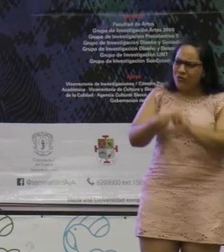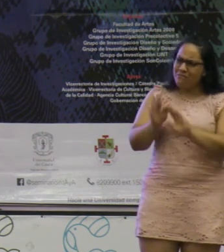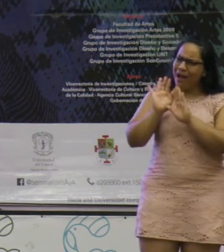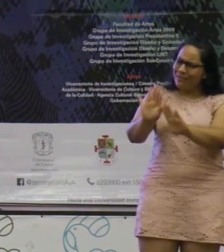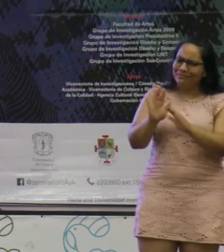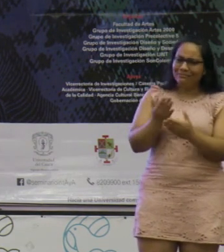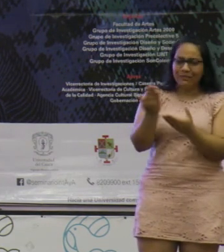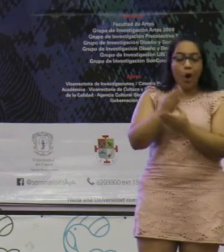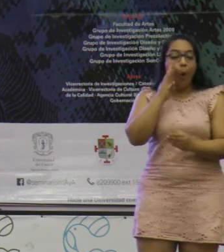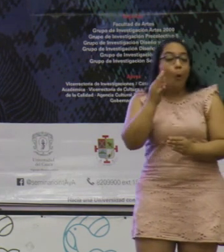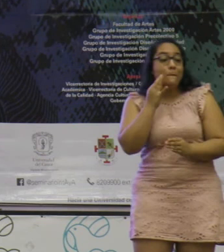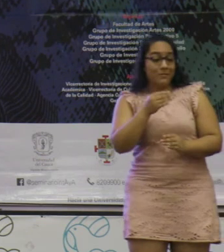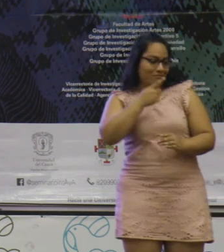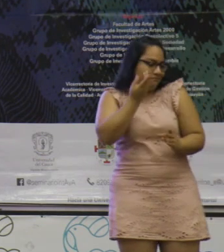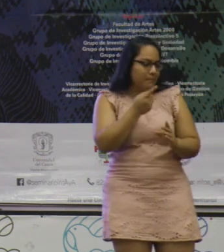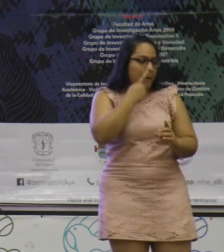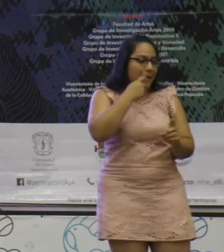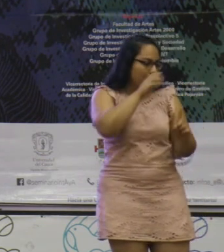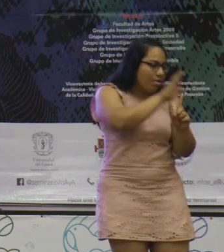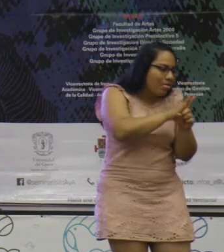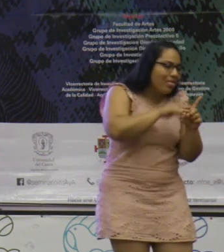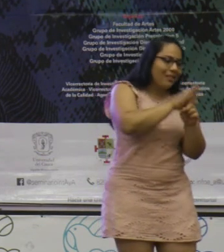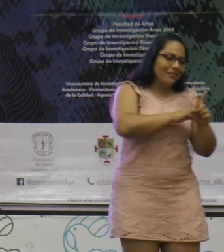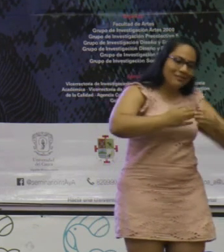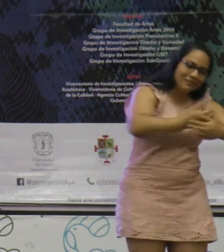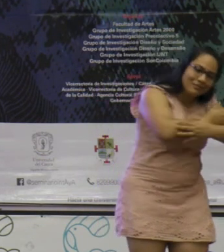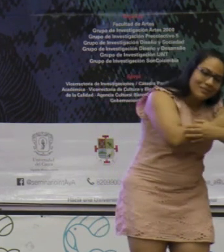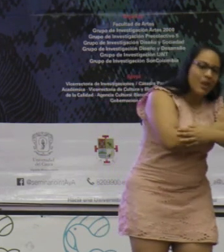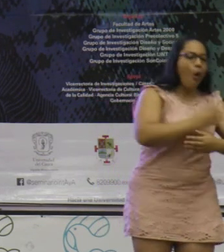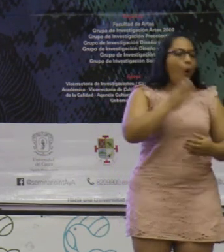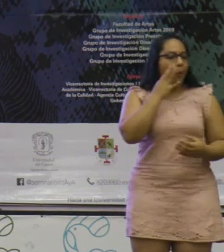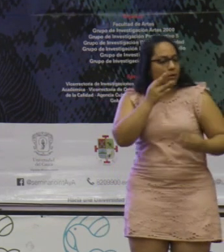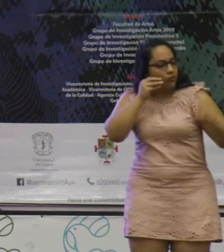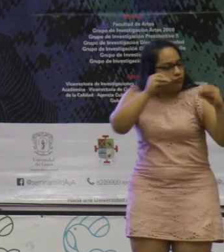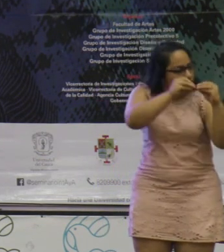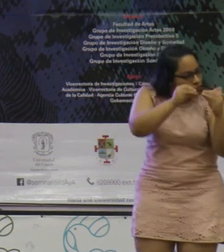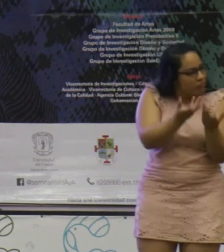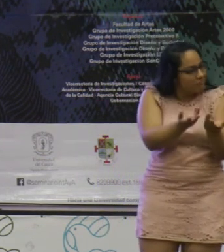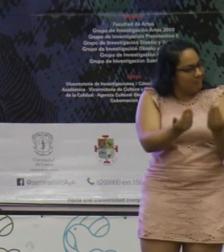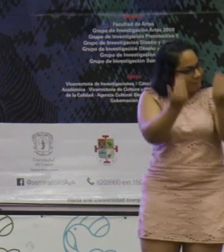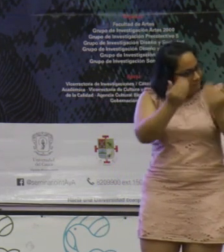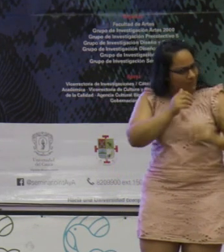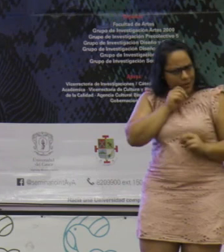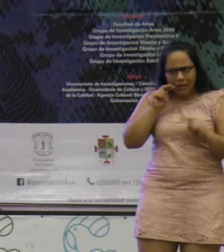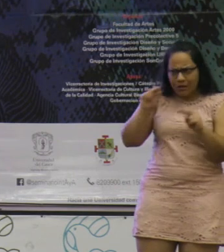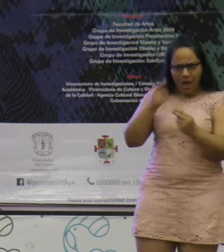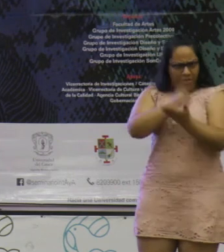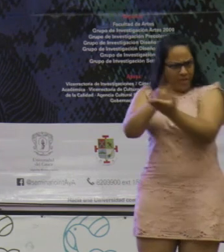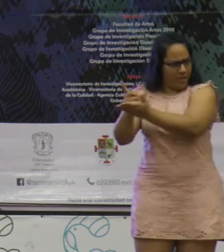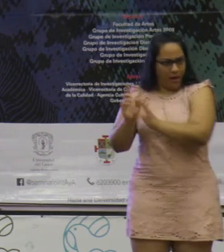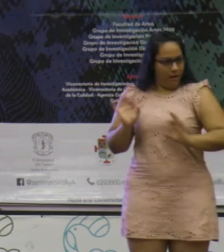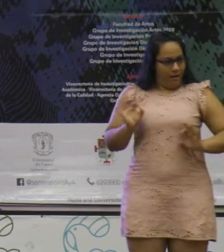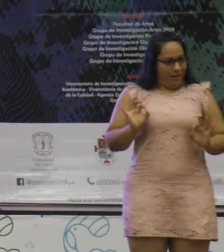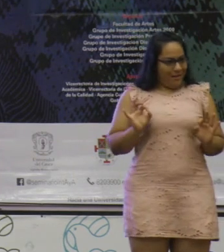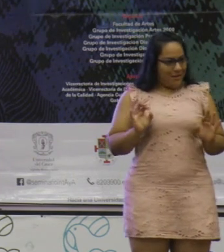Entonces son hombres que acarician a sus hijos y los abrazan, son hombres que se besan, son hombres que ayudan a hablar, pero tú no ves esta cosa instructiva,